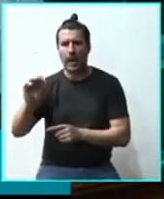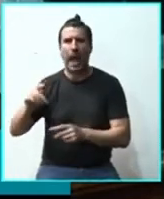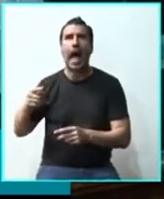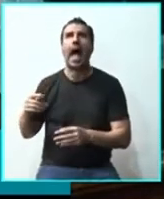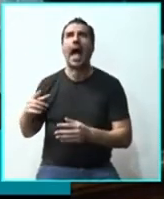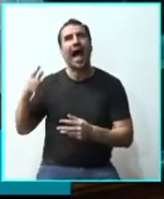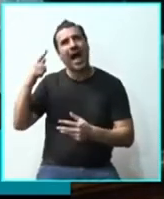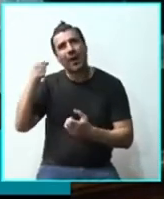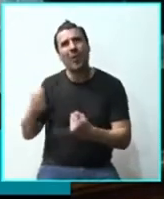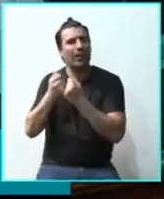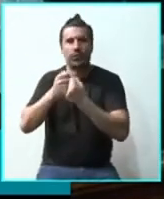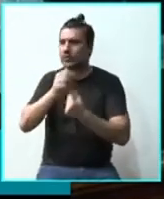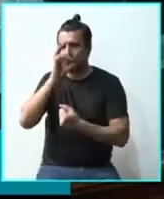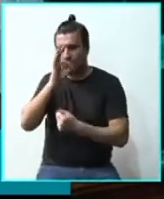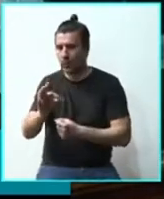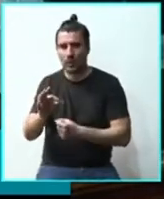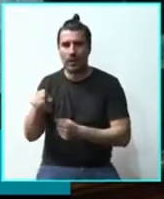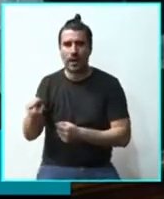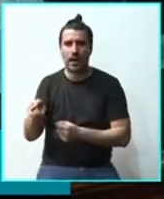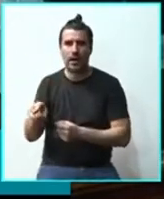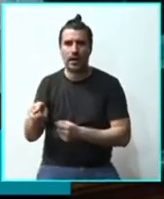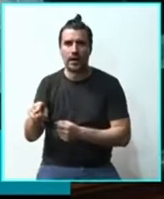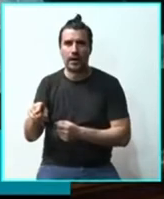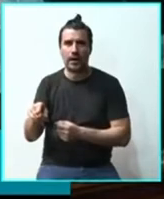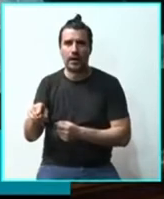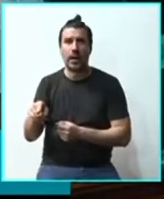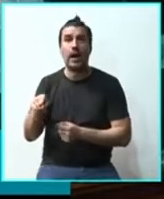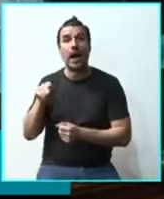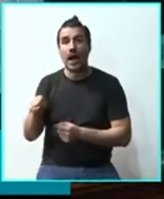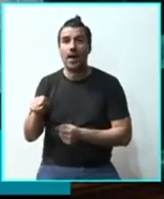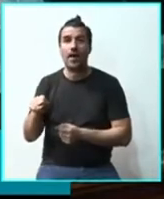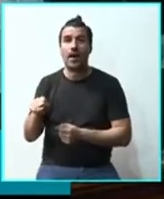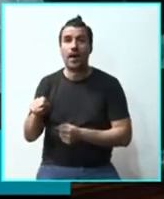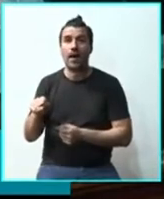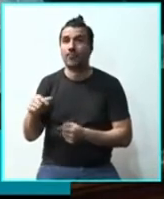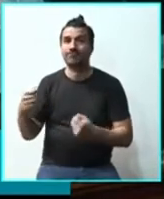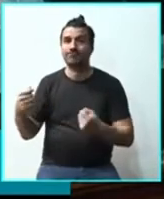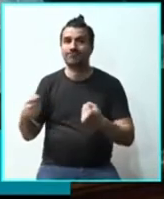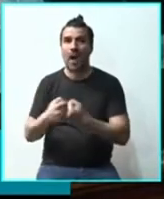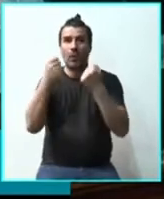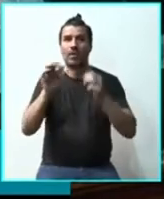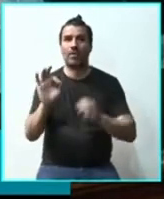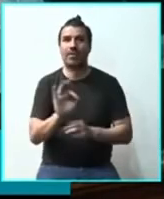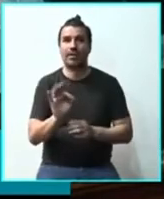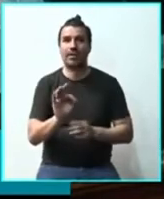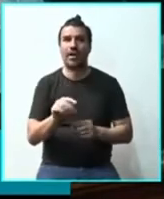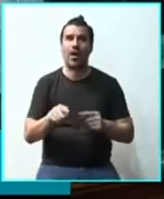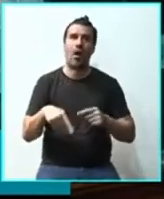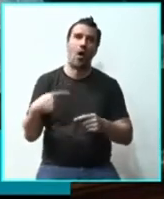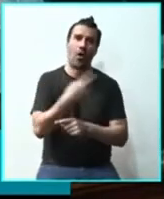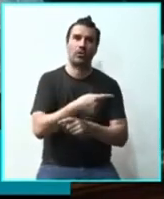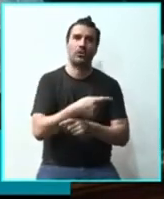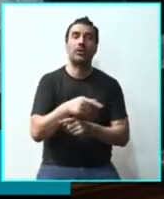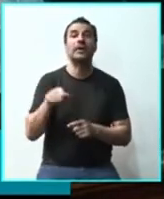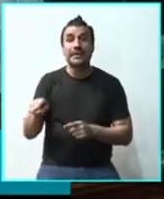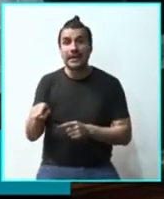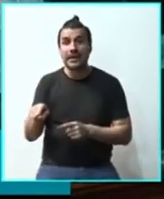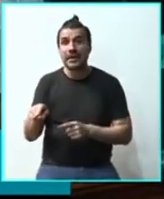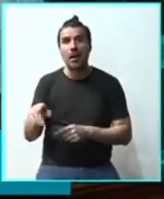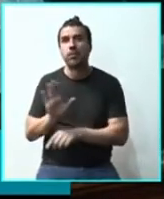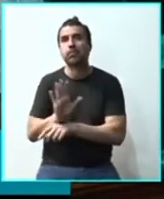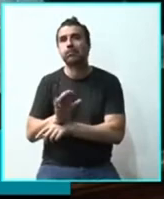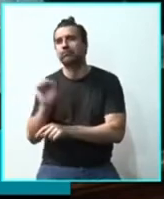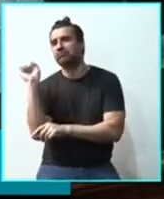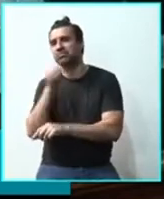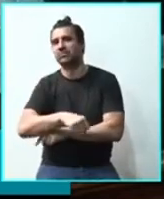los sectores más razonables que buscan acuerdo y construir políticas públicas, que los lleva a que ni siquiera reunieron a la Comisión